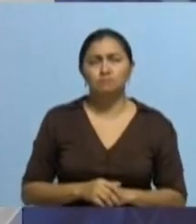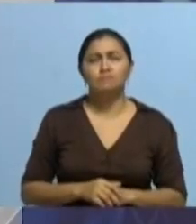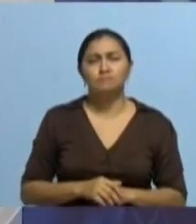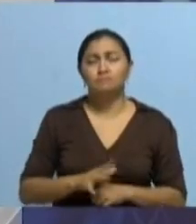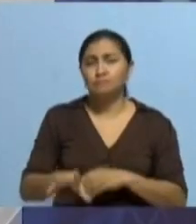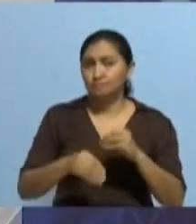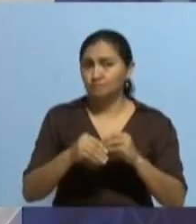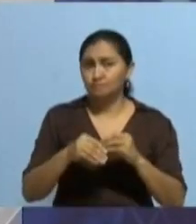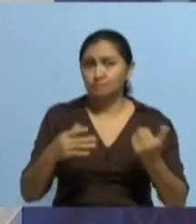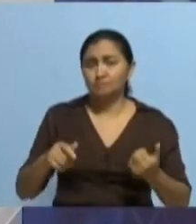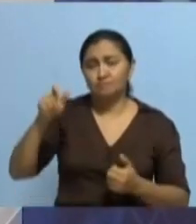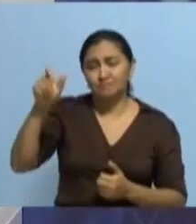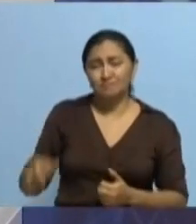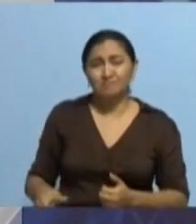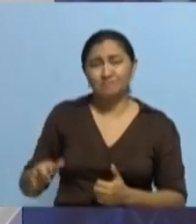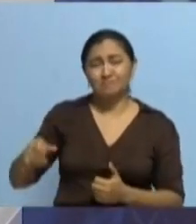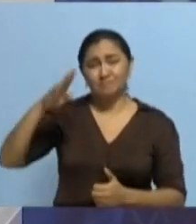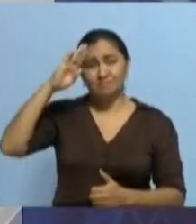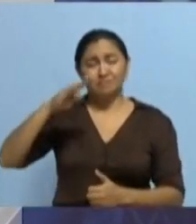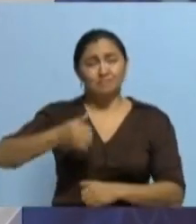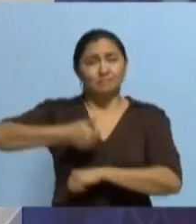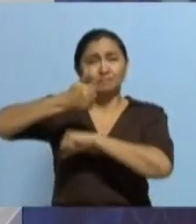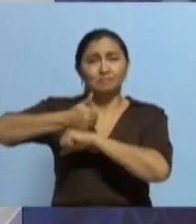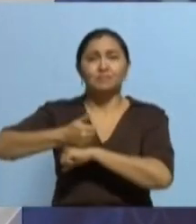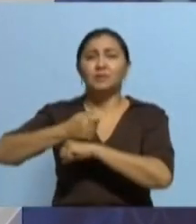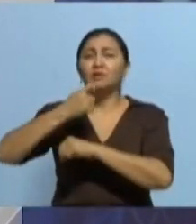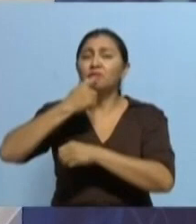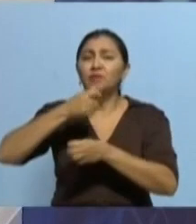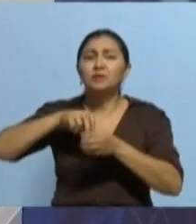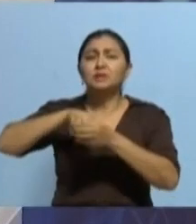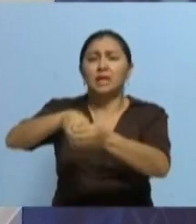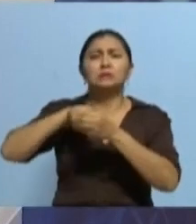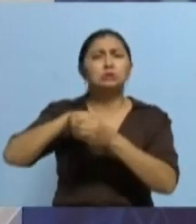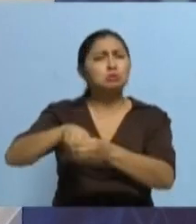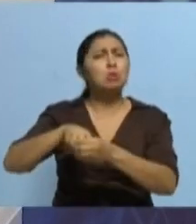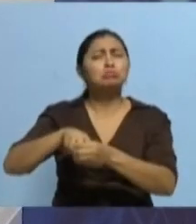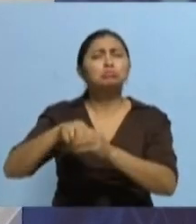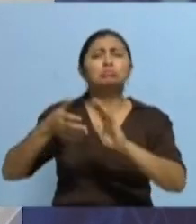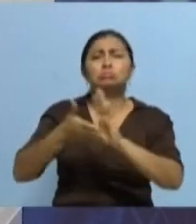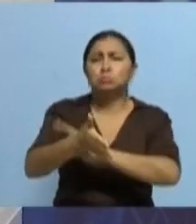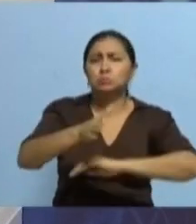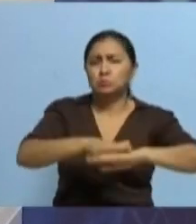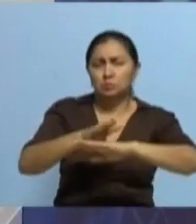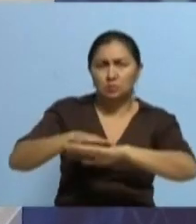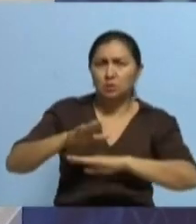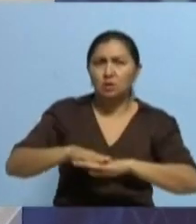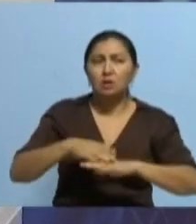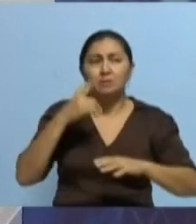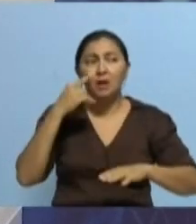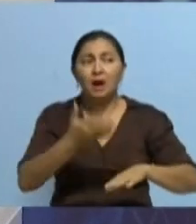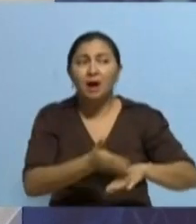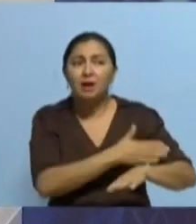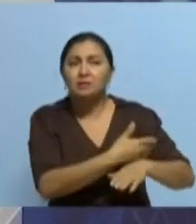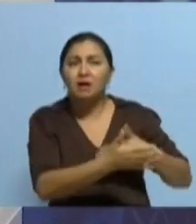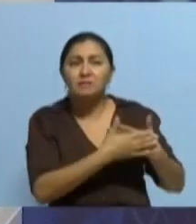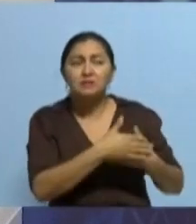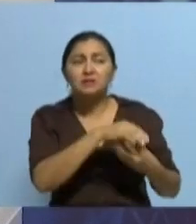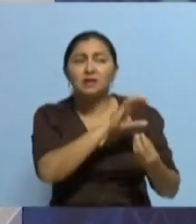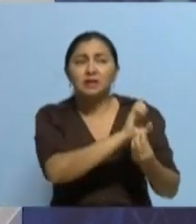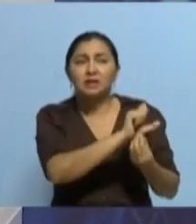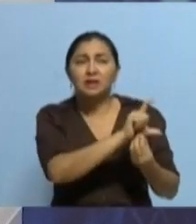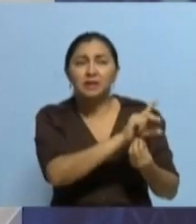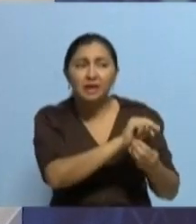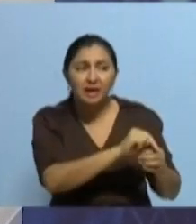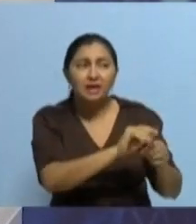También el comandante de tránsito de la Policía Nacional aseguró que no hay ninguna restricción en la vía por el anuncio del paro. Asimismo, envió un mensaje